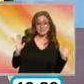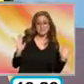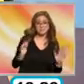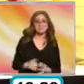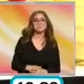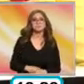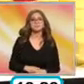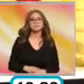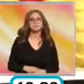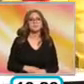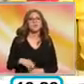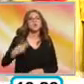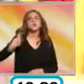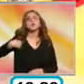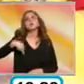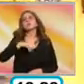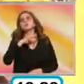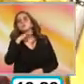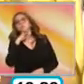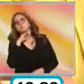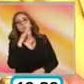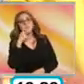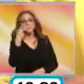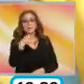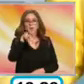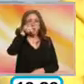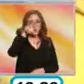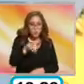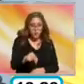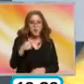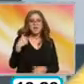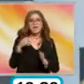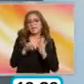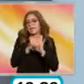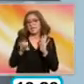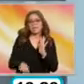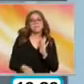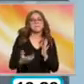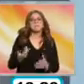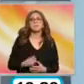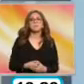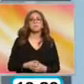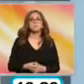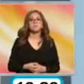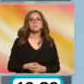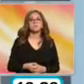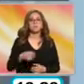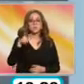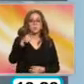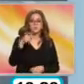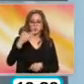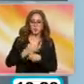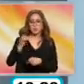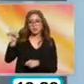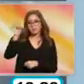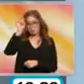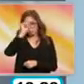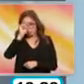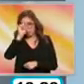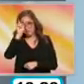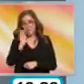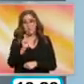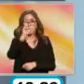algo que nos tomamos muy a la ligera, pero no tiene nada de ligero, decirlo así. Ahora con lo que sugeriste de que una imagen vale